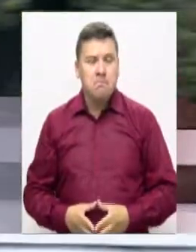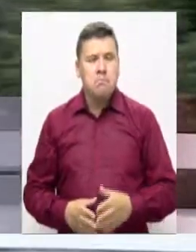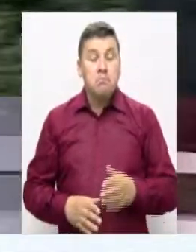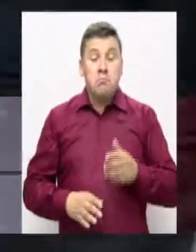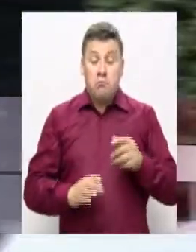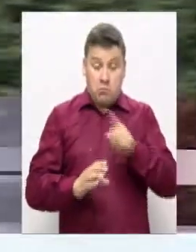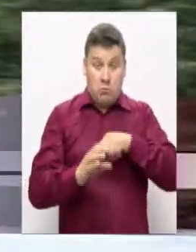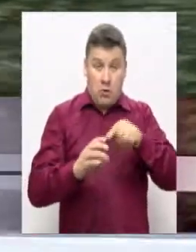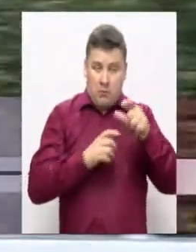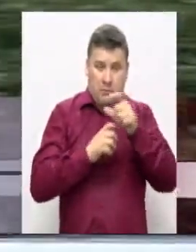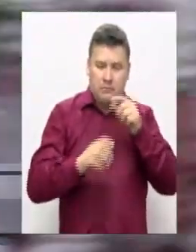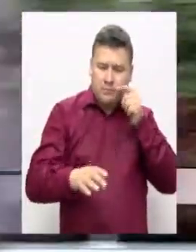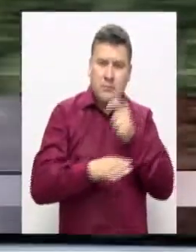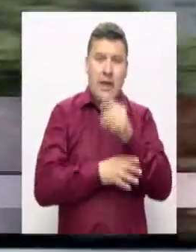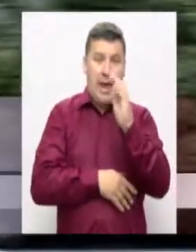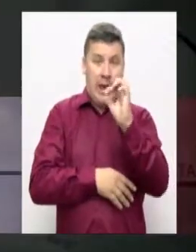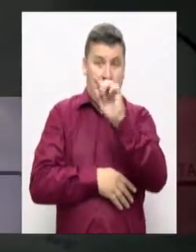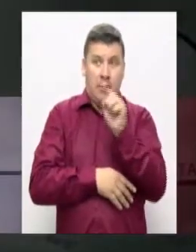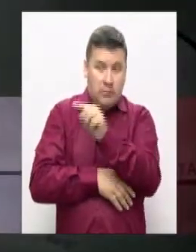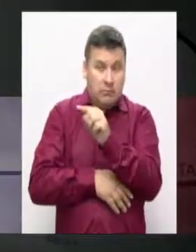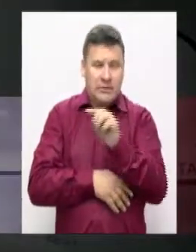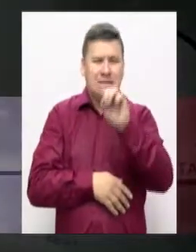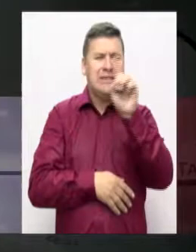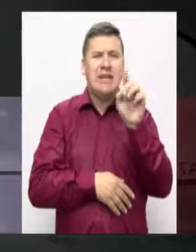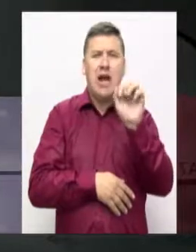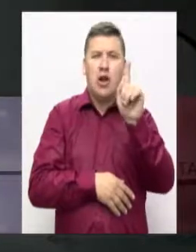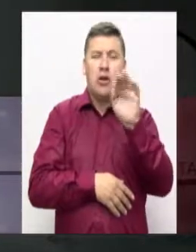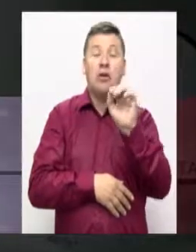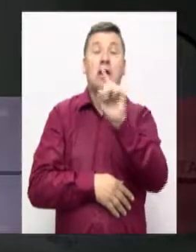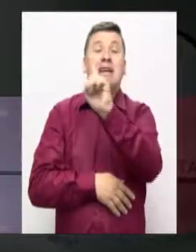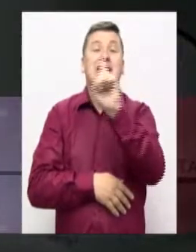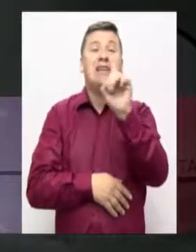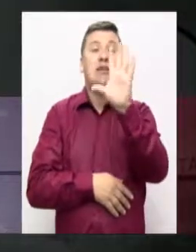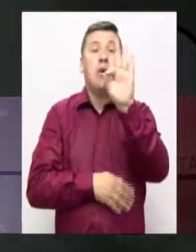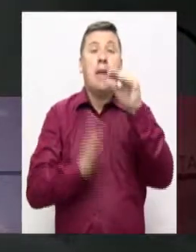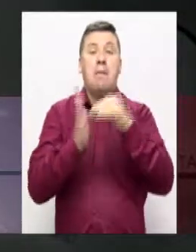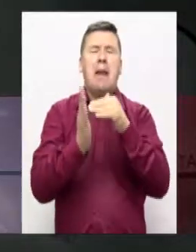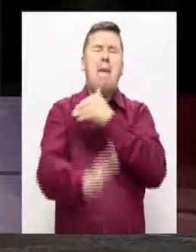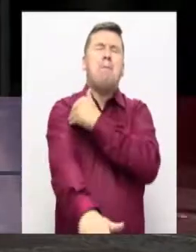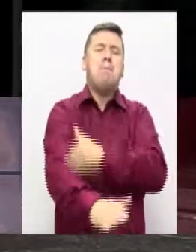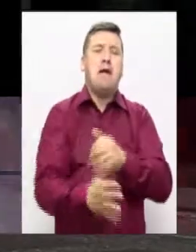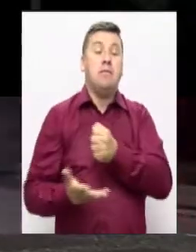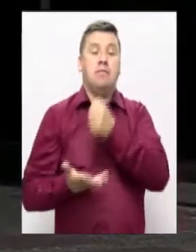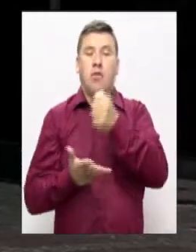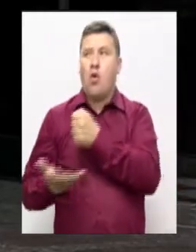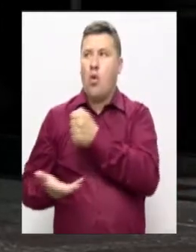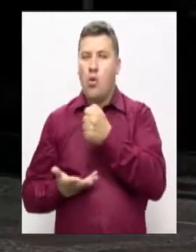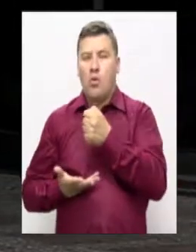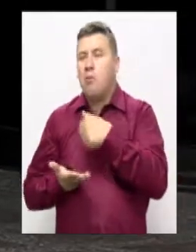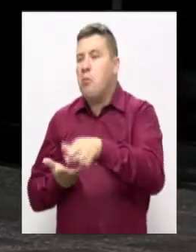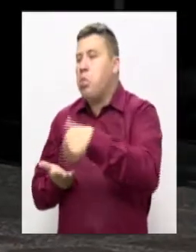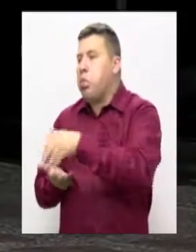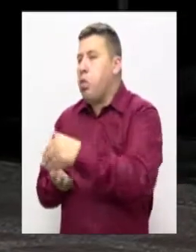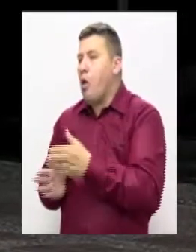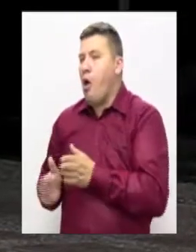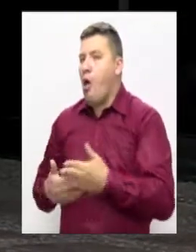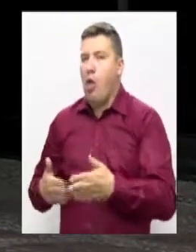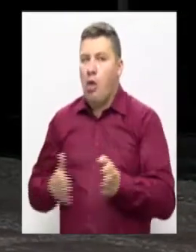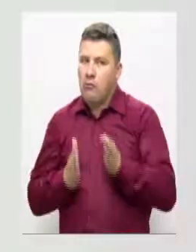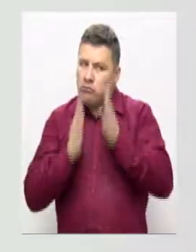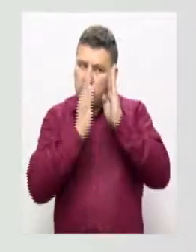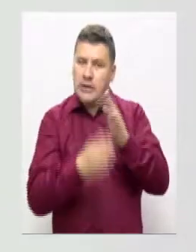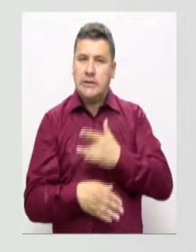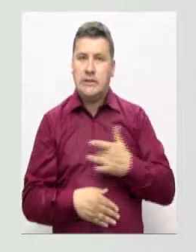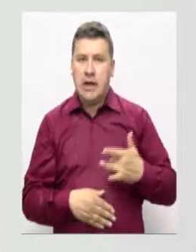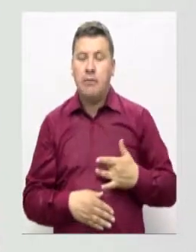Durante la intervención a Salucop EPS, se desviaron 150 mil millones de pesos de los recursos del Sistema General de Seguridad